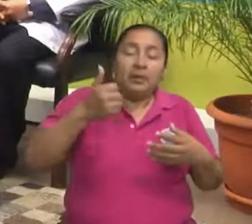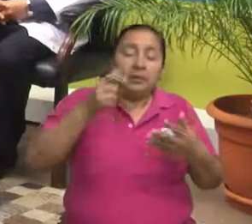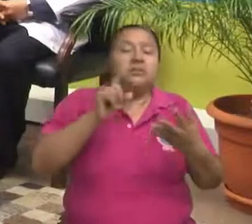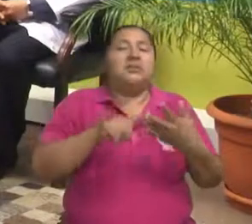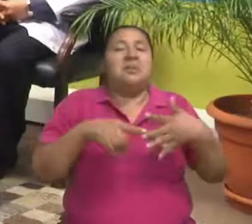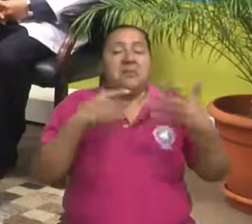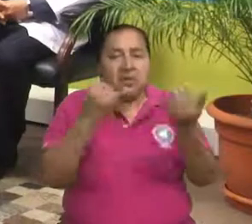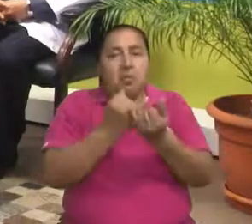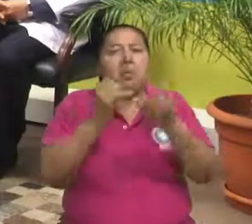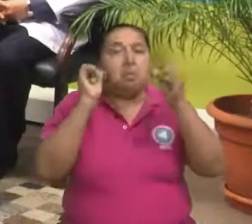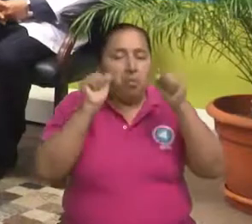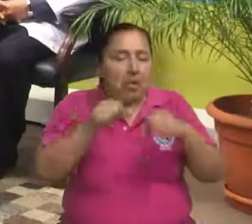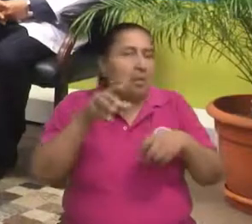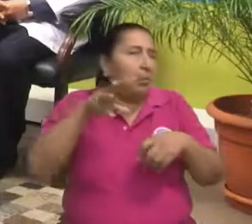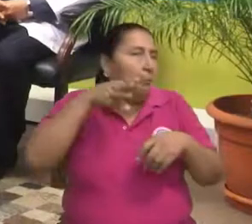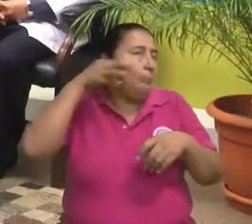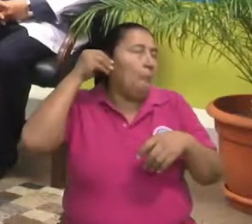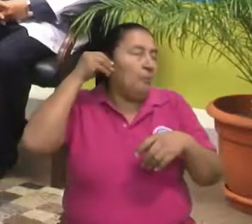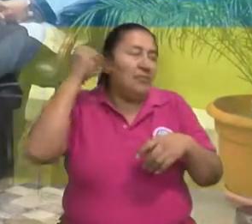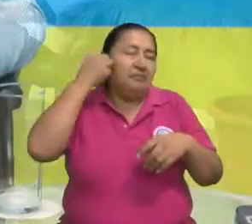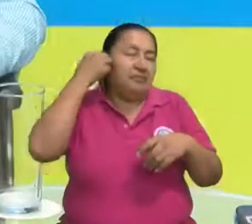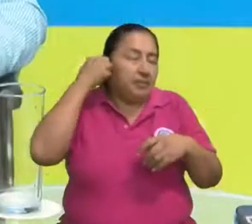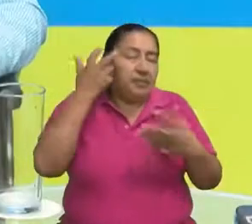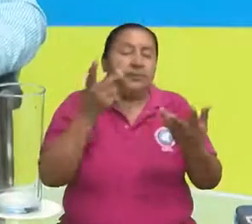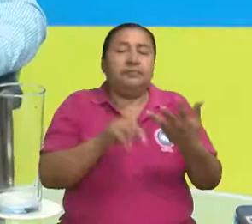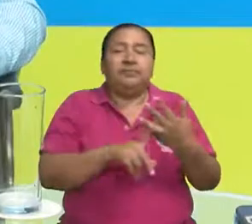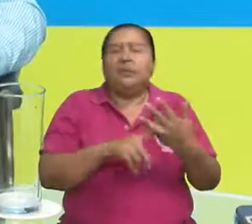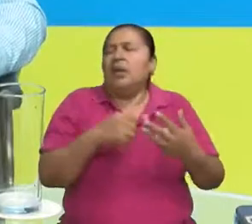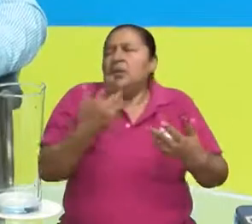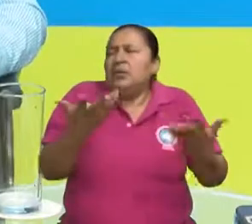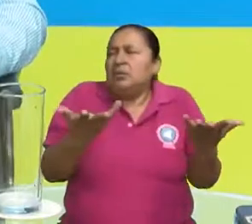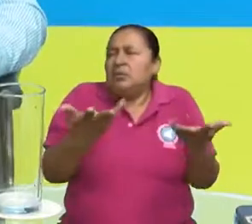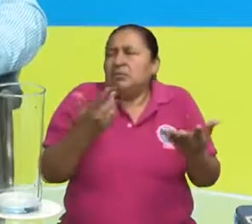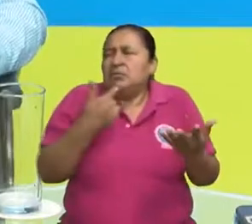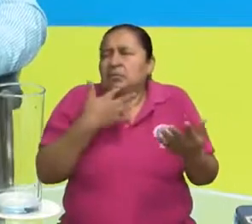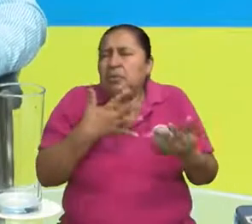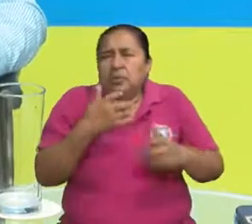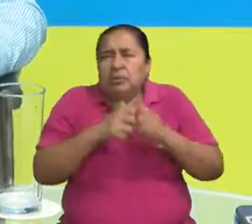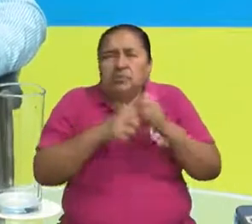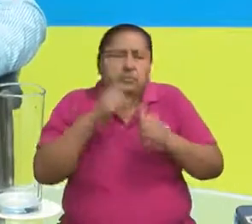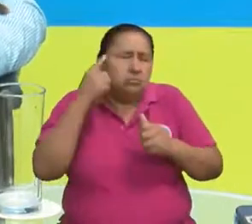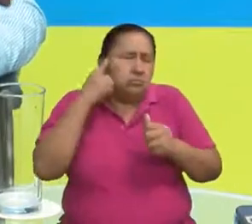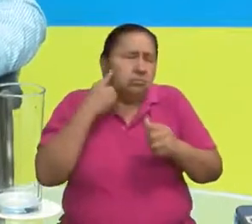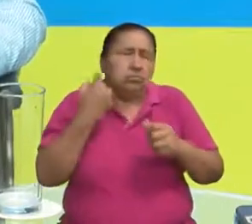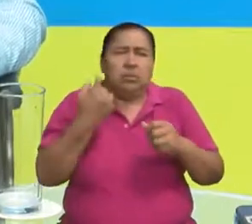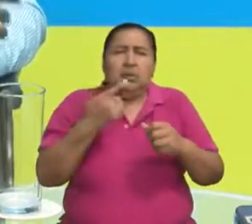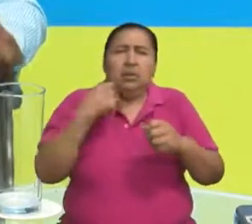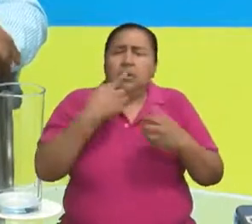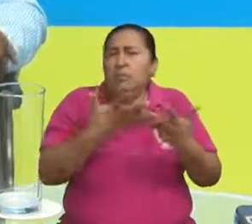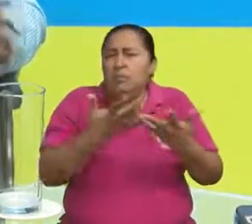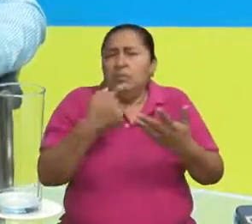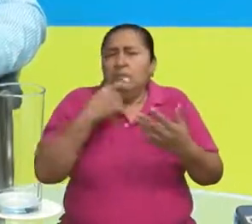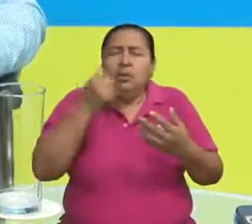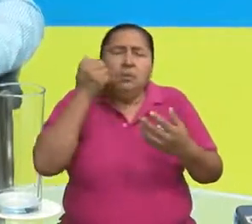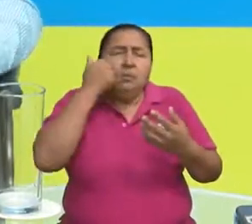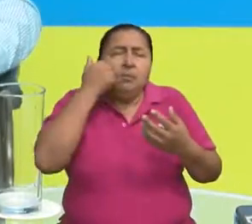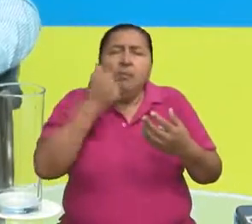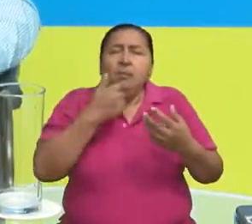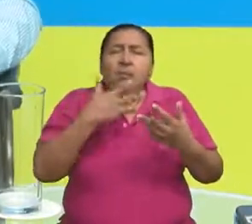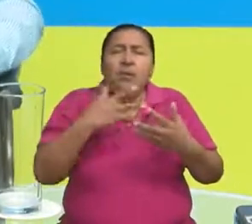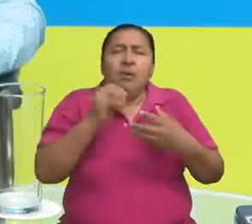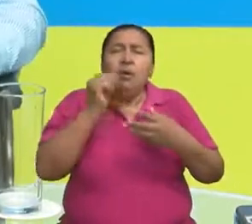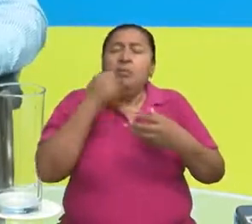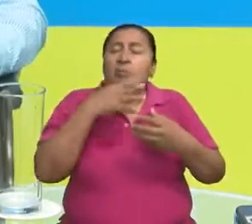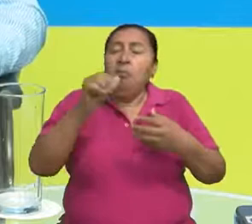la infección en el oído. ¿A qué parte del oído, doctor, y por qué se da esta infección con usar